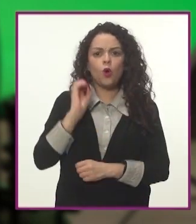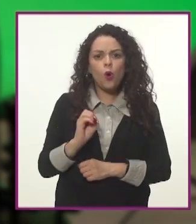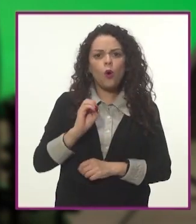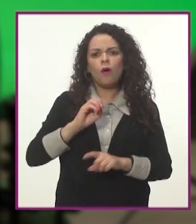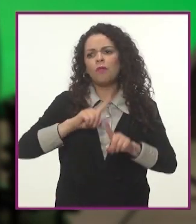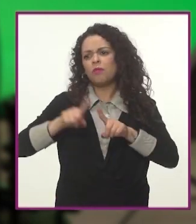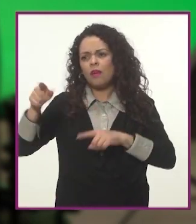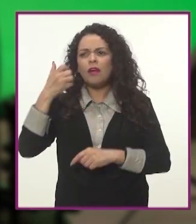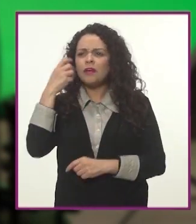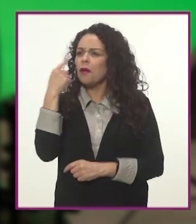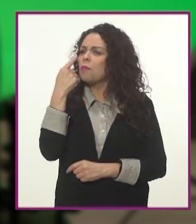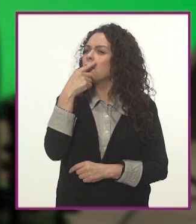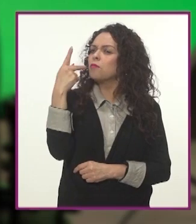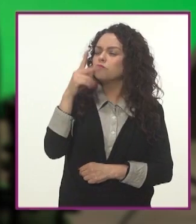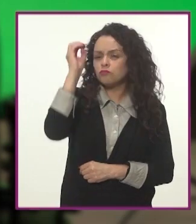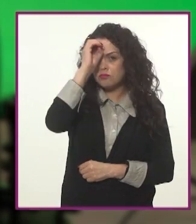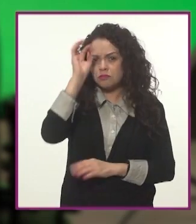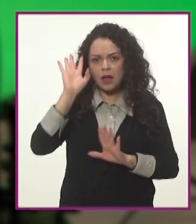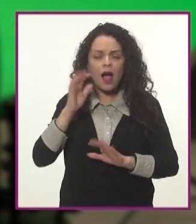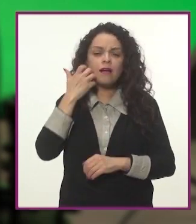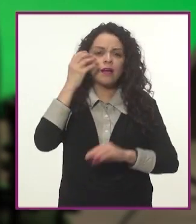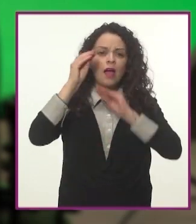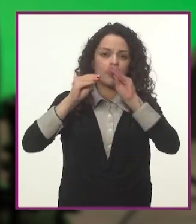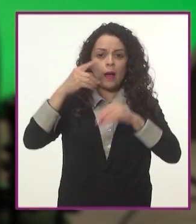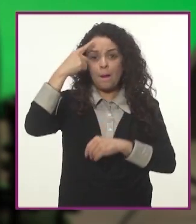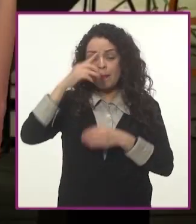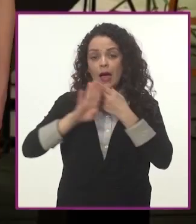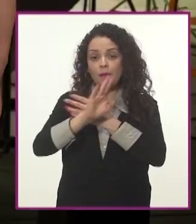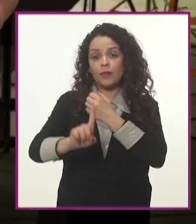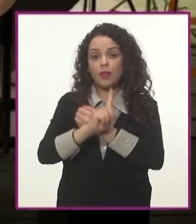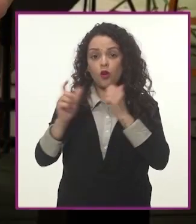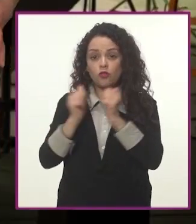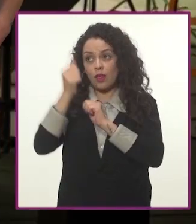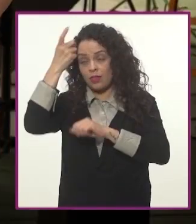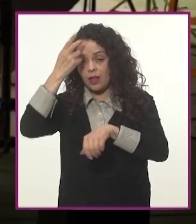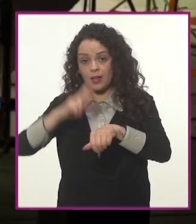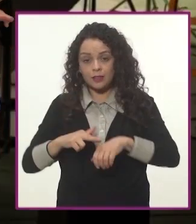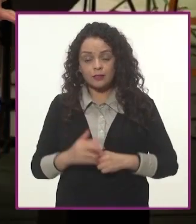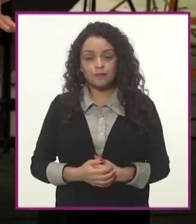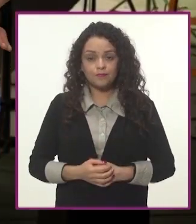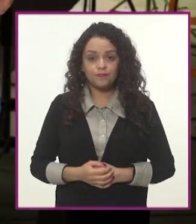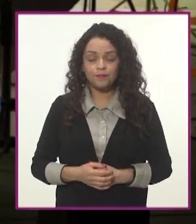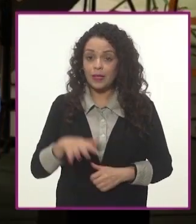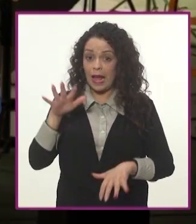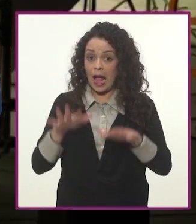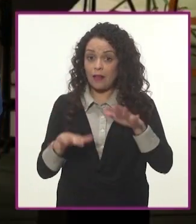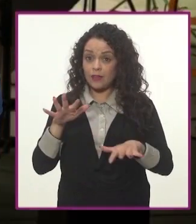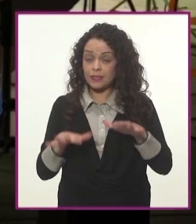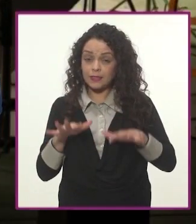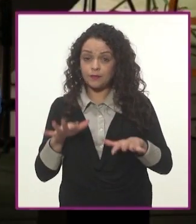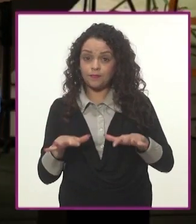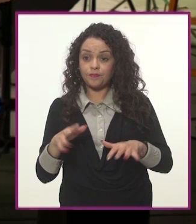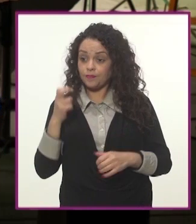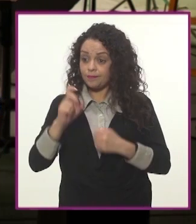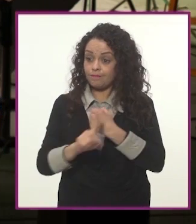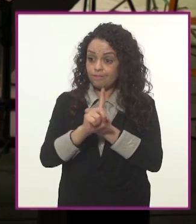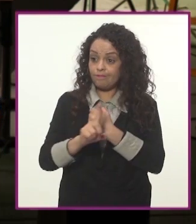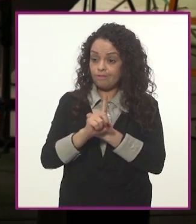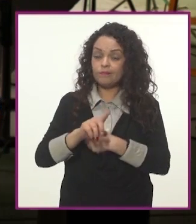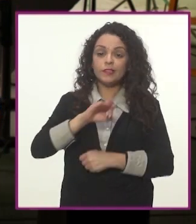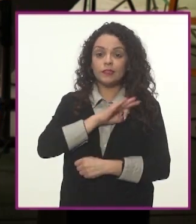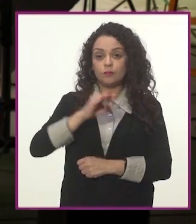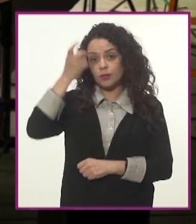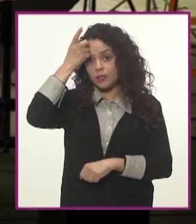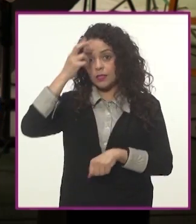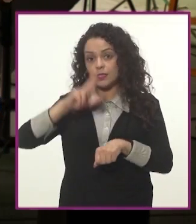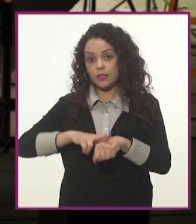estos cambios pueden hacer que surjan conflictos con el director. En algunos casos extremos, estos conflictos pueden llevar a que el director